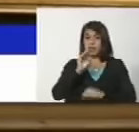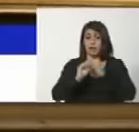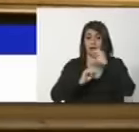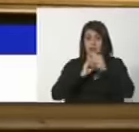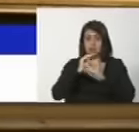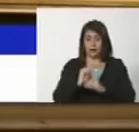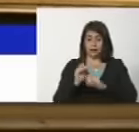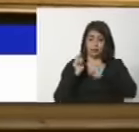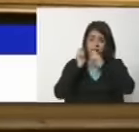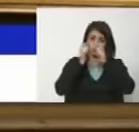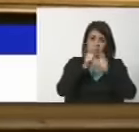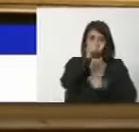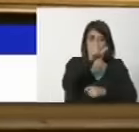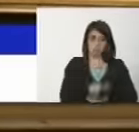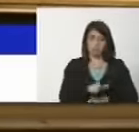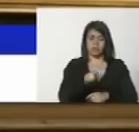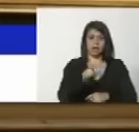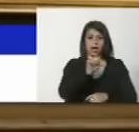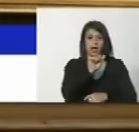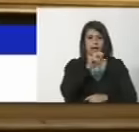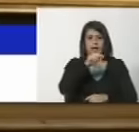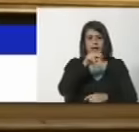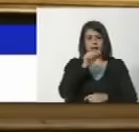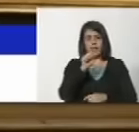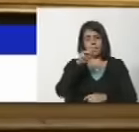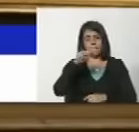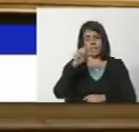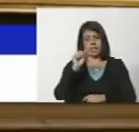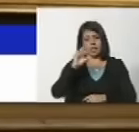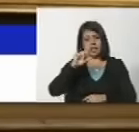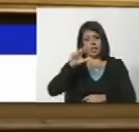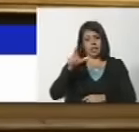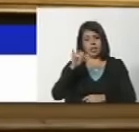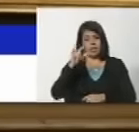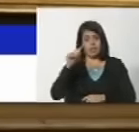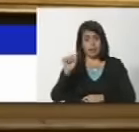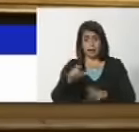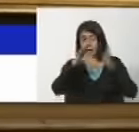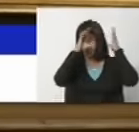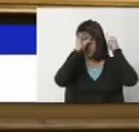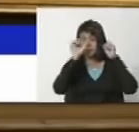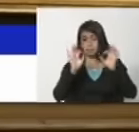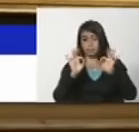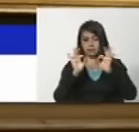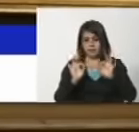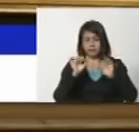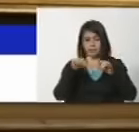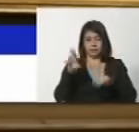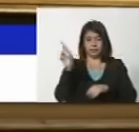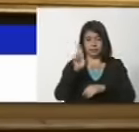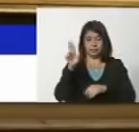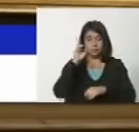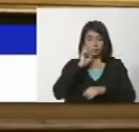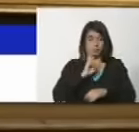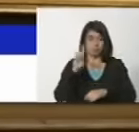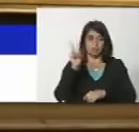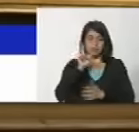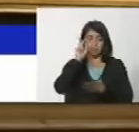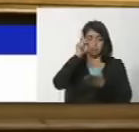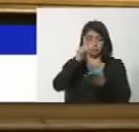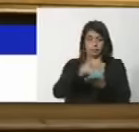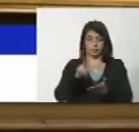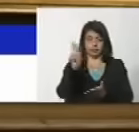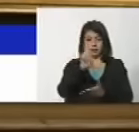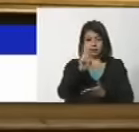Venezuela, para el nombramiento de la ciudadana Ana Margarita Pino Pasquier como embajadora extraordinaria y plenipotenciaria de la República Bolivariana de Venezuela ante